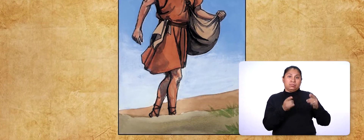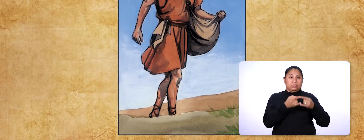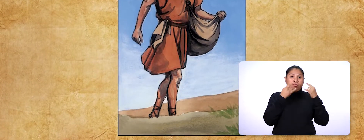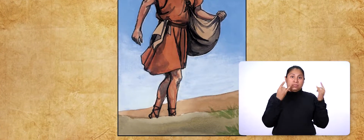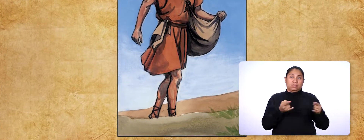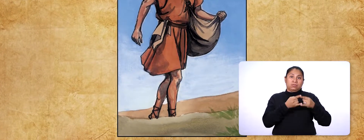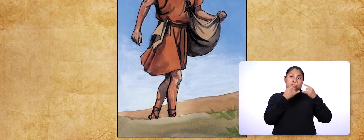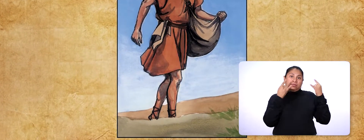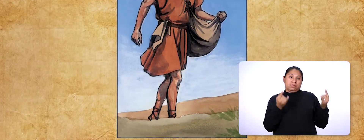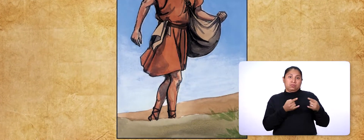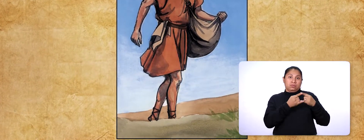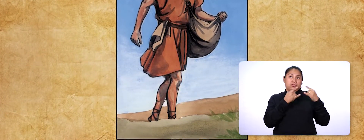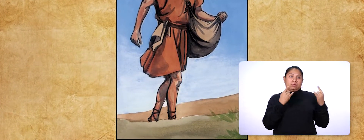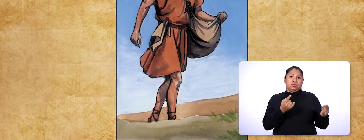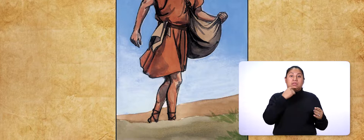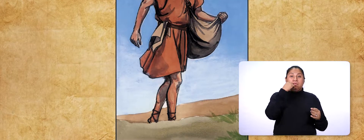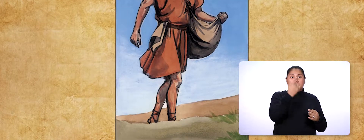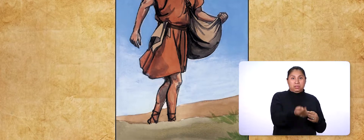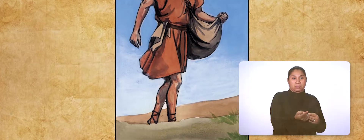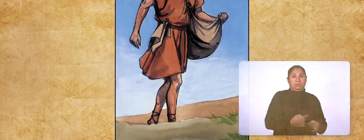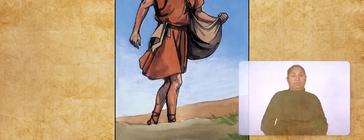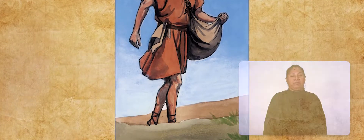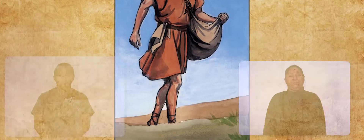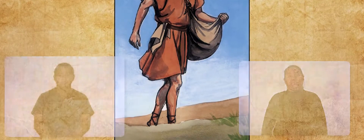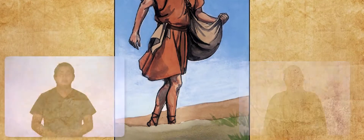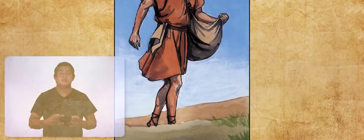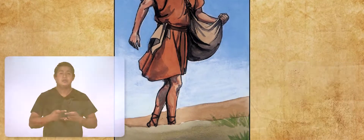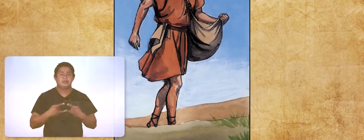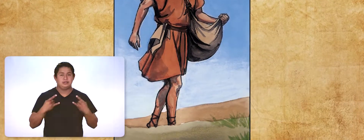por medio de parábolas. Les dijo,